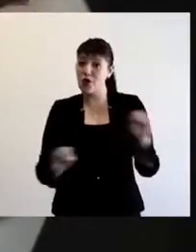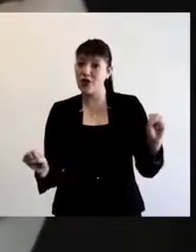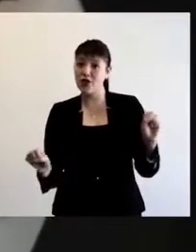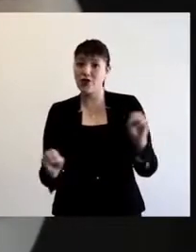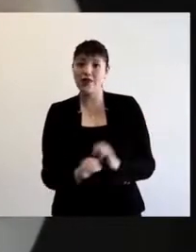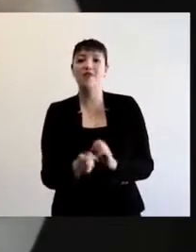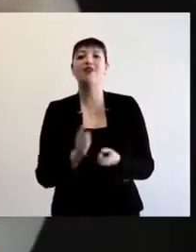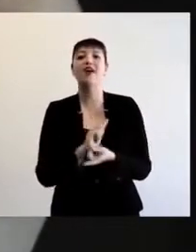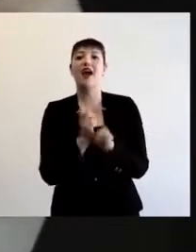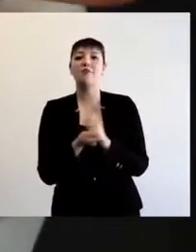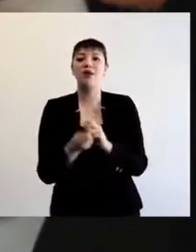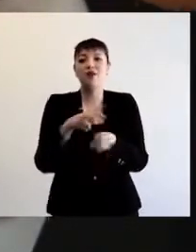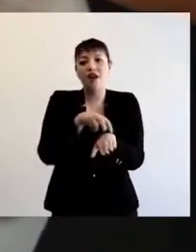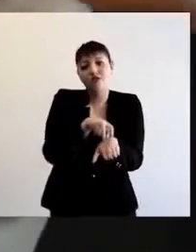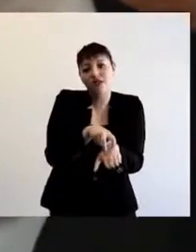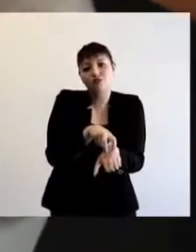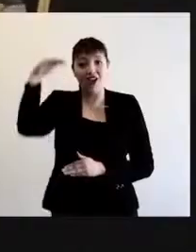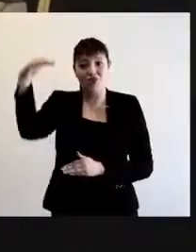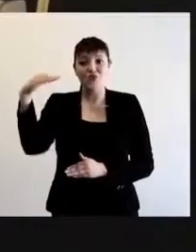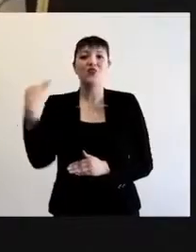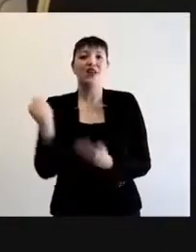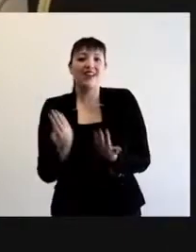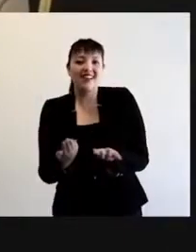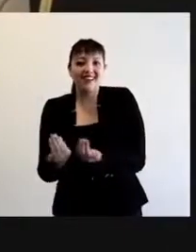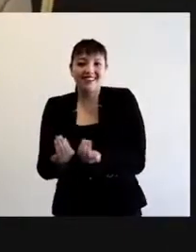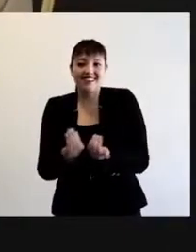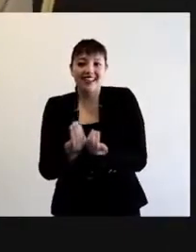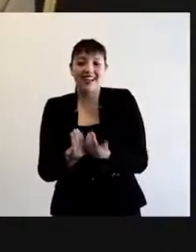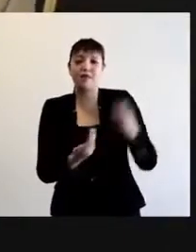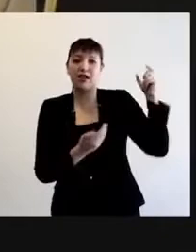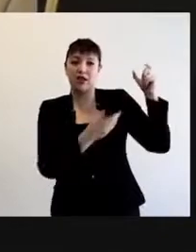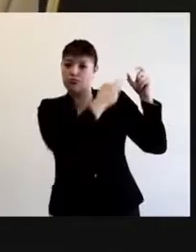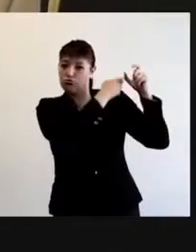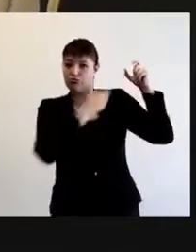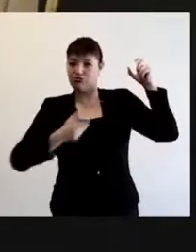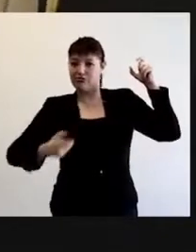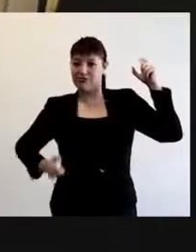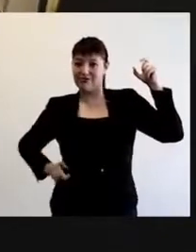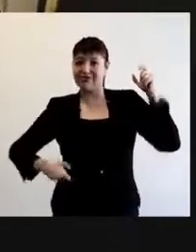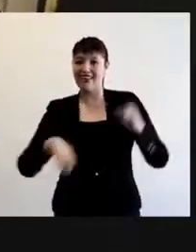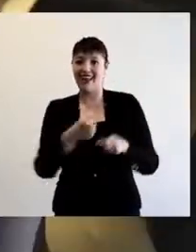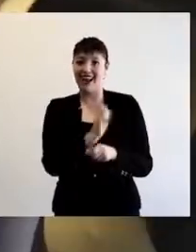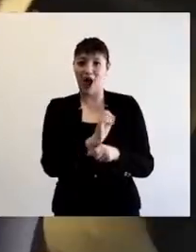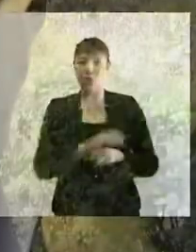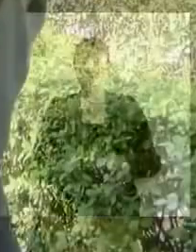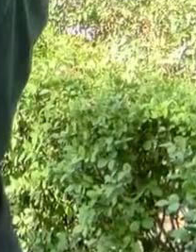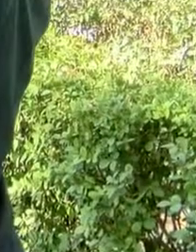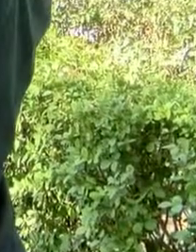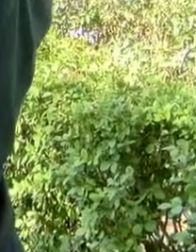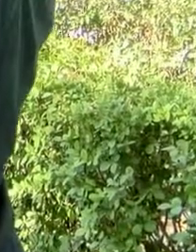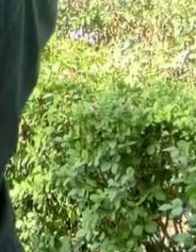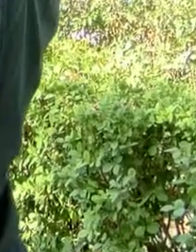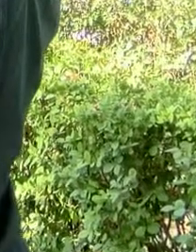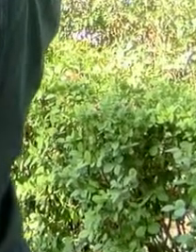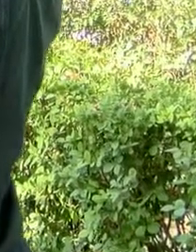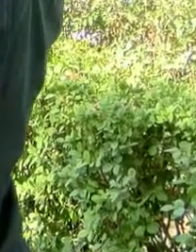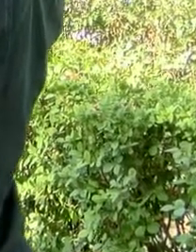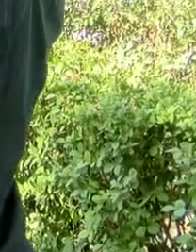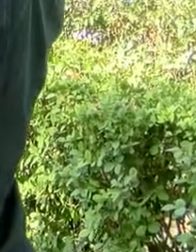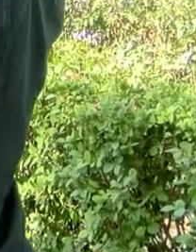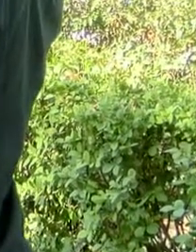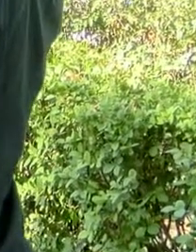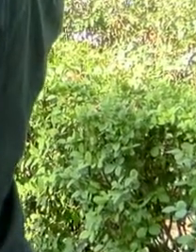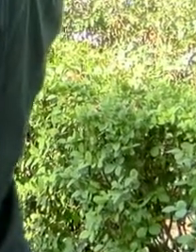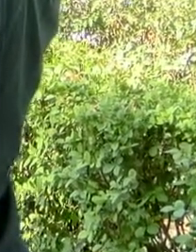identificar si es necesario el uso de un sistema de retención infantil o no. Y la mejor señal es el uso del cinturón de seguridad que traen los vehículos atrás. Uh-huh. Si ese cinturón de